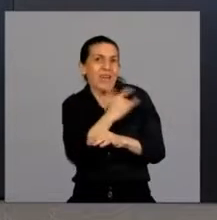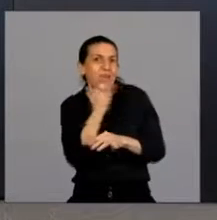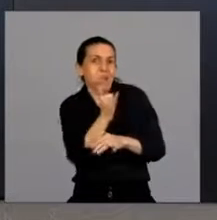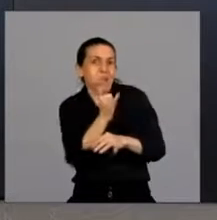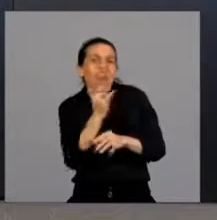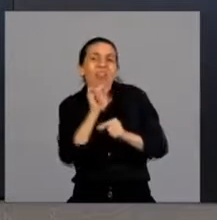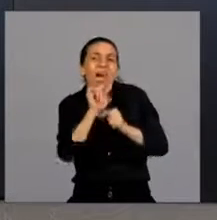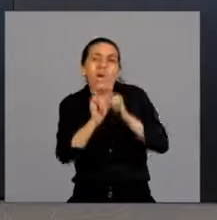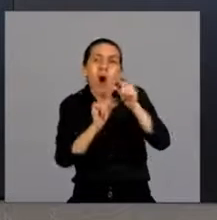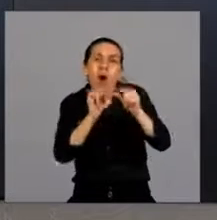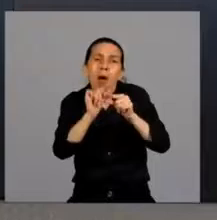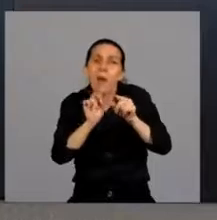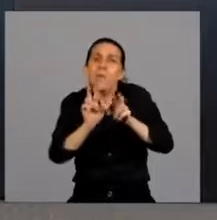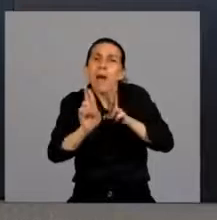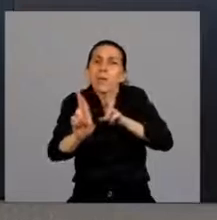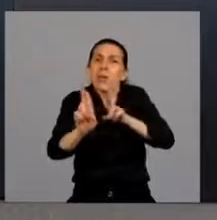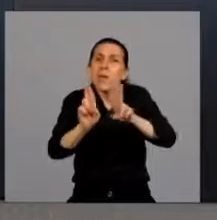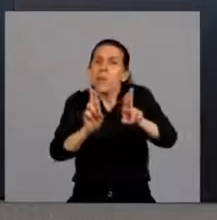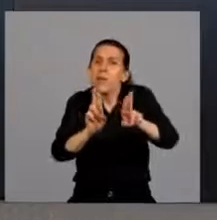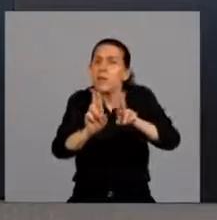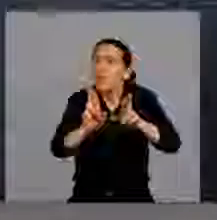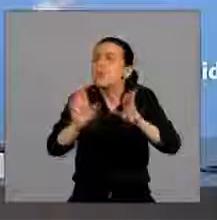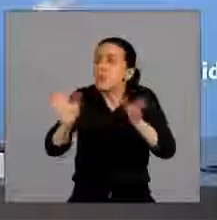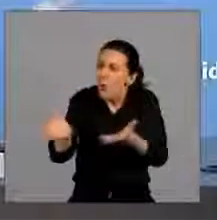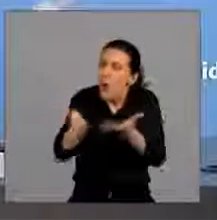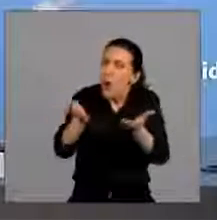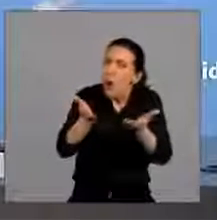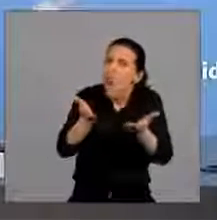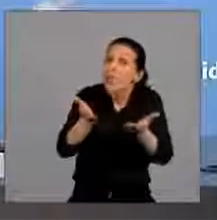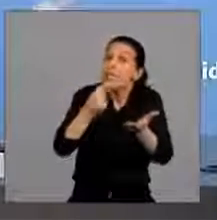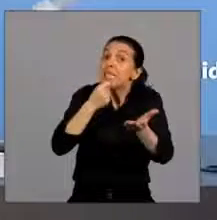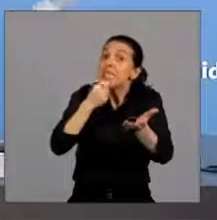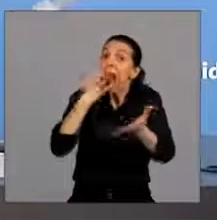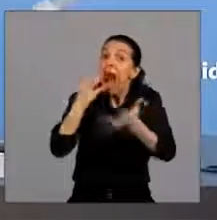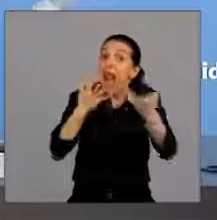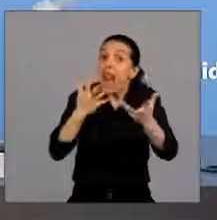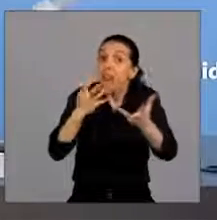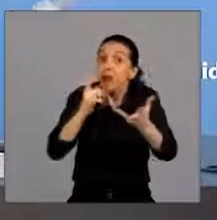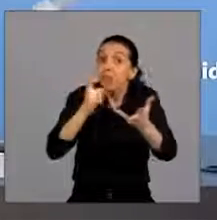de a poquito para que si tenés que retroceder, no